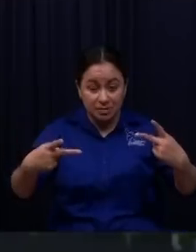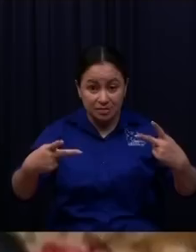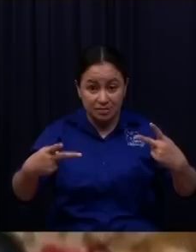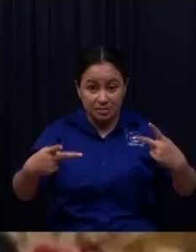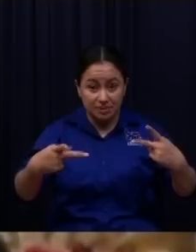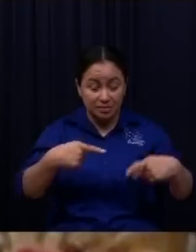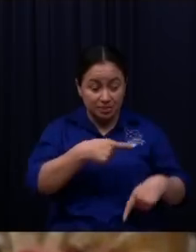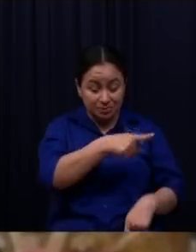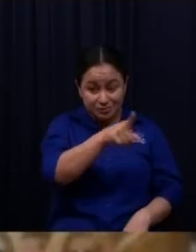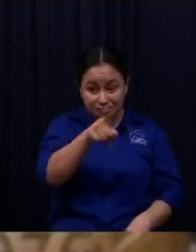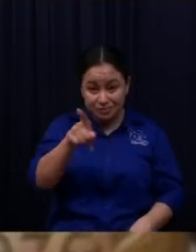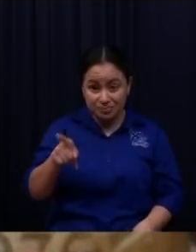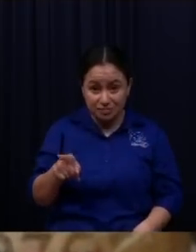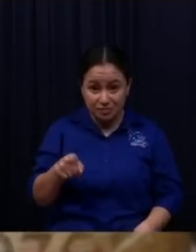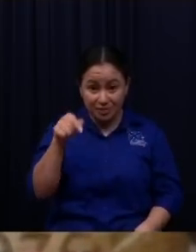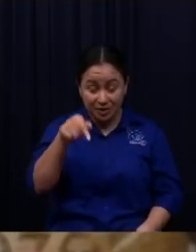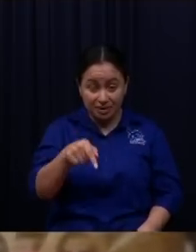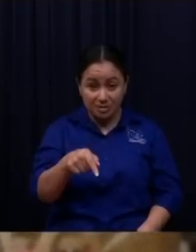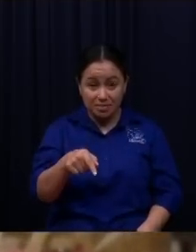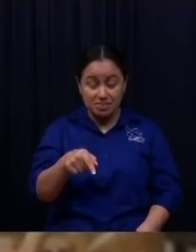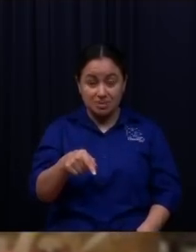nuevas lenguas son nuevos idiomas.